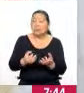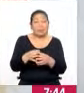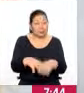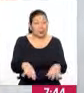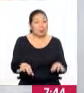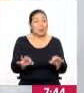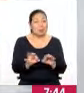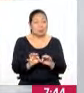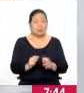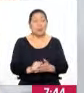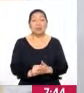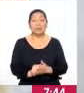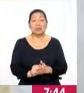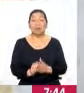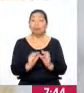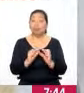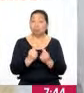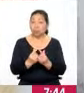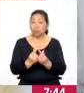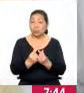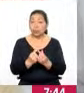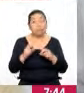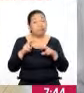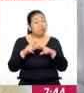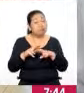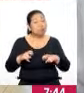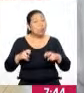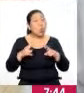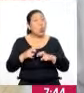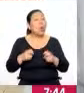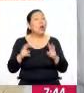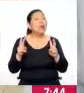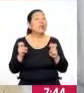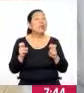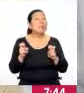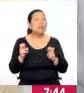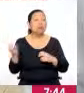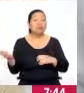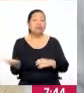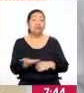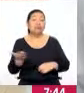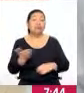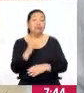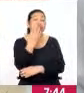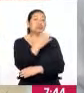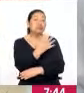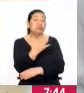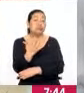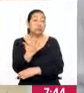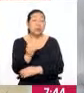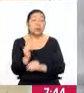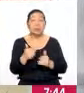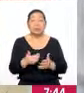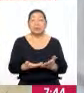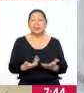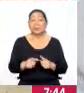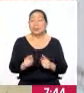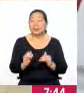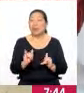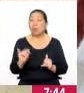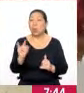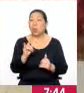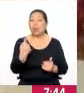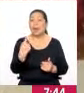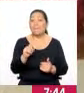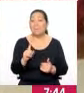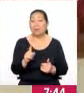importancia de la misma. Ellos han realizado un análisis en cuanto al tema deforestación a consecuencia de las pistas de aterrizaje que son utilizadas